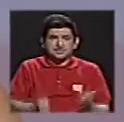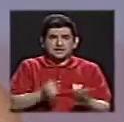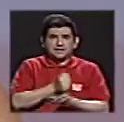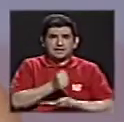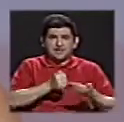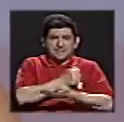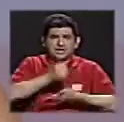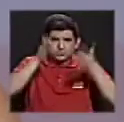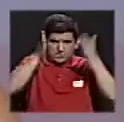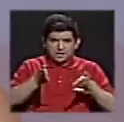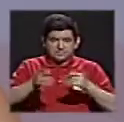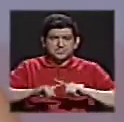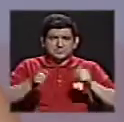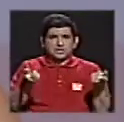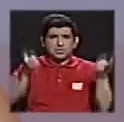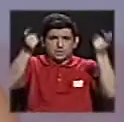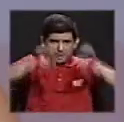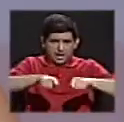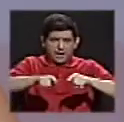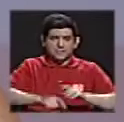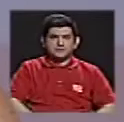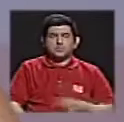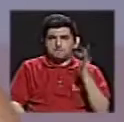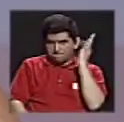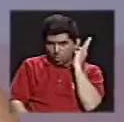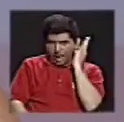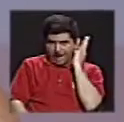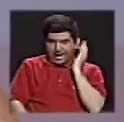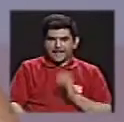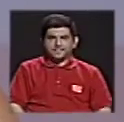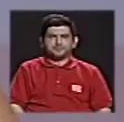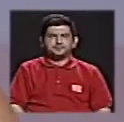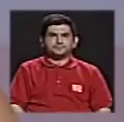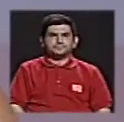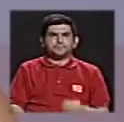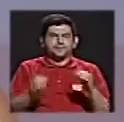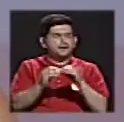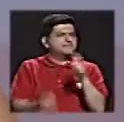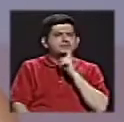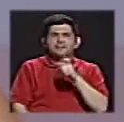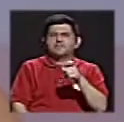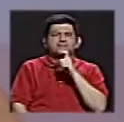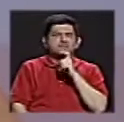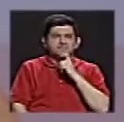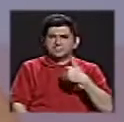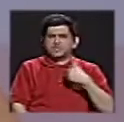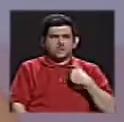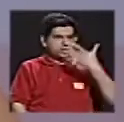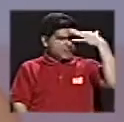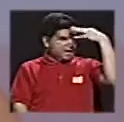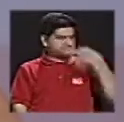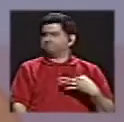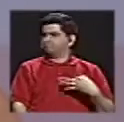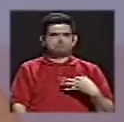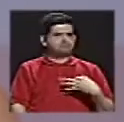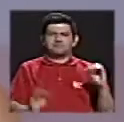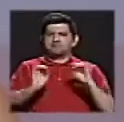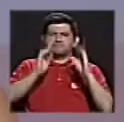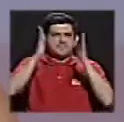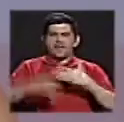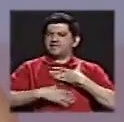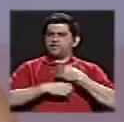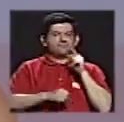Pero en el caso de la mujer es todavía más difícil porque no tiene credibilidad, nadie confía